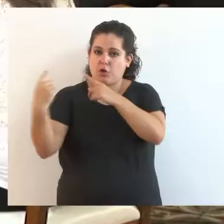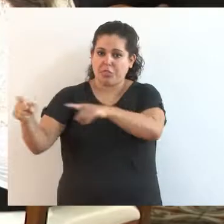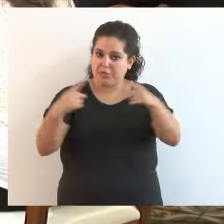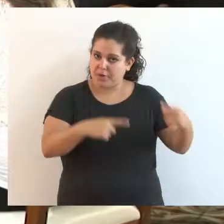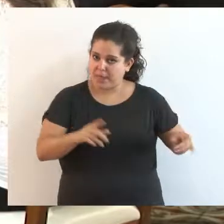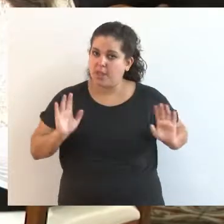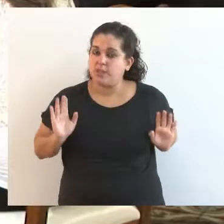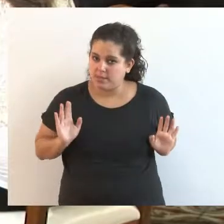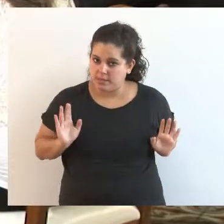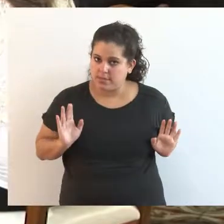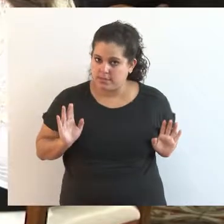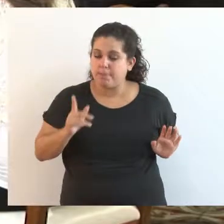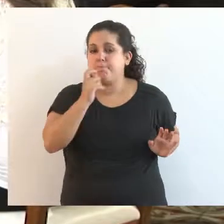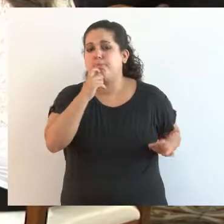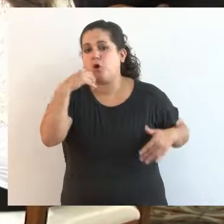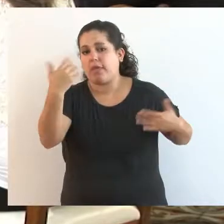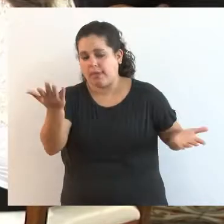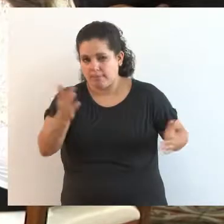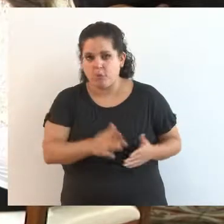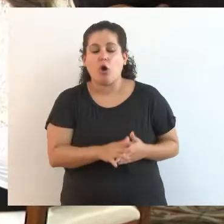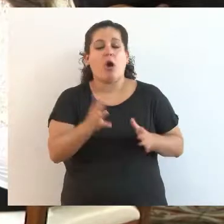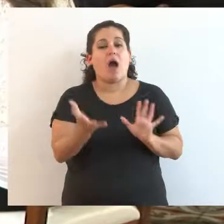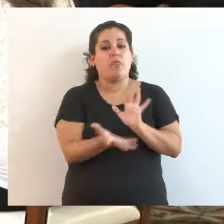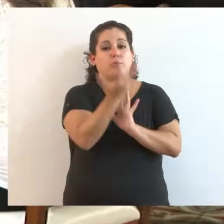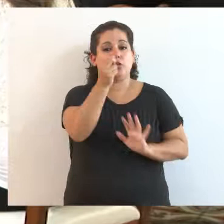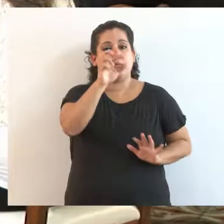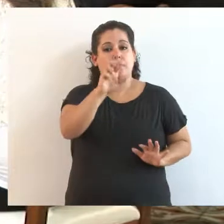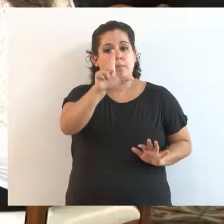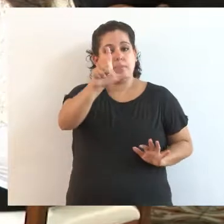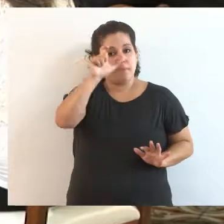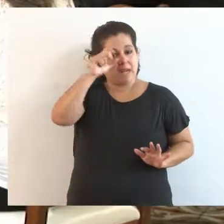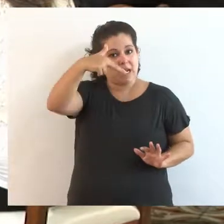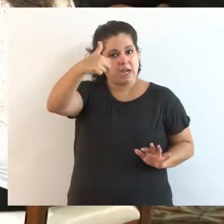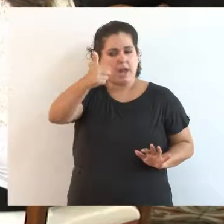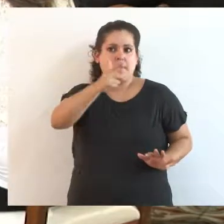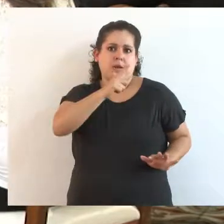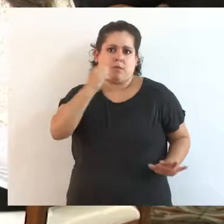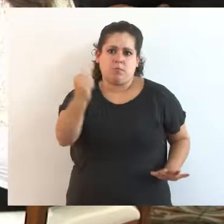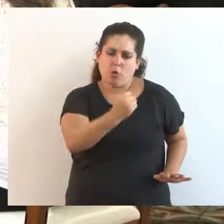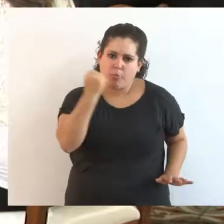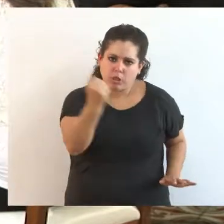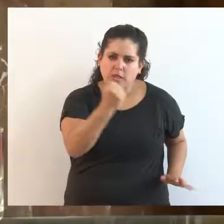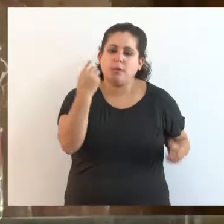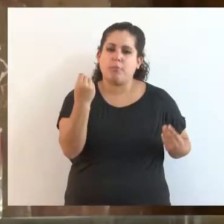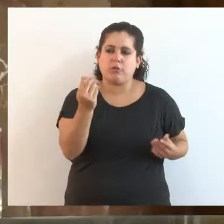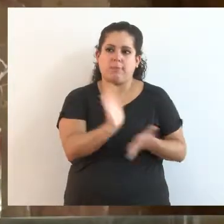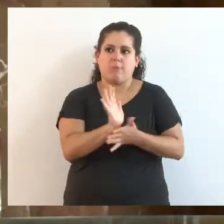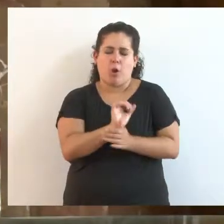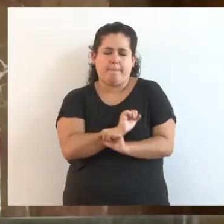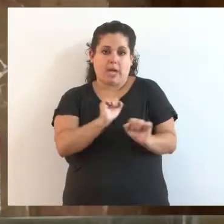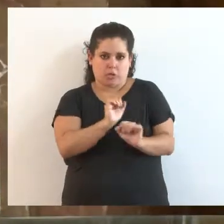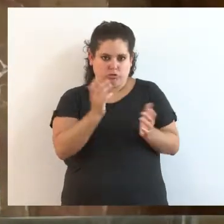nos pasaron y que a mí me parece que se podrían mejorar. Por ejemplo, en el caso de la adopción plena, que esto me parece muy importante porque va a